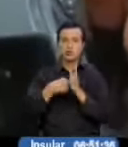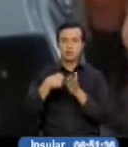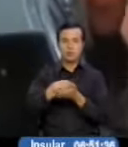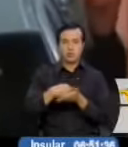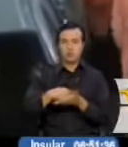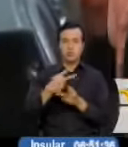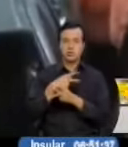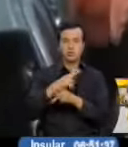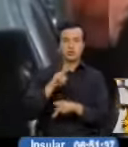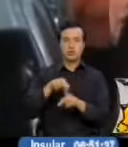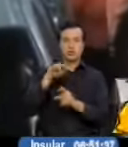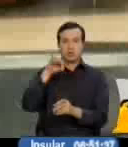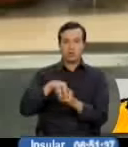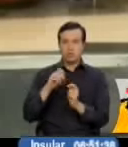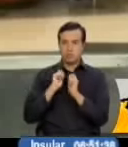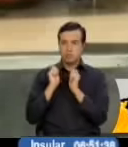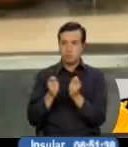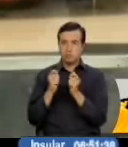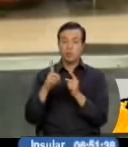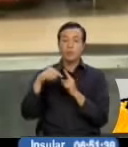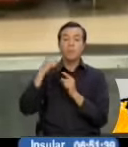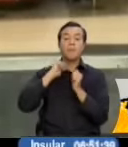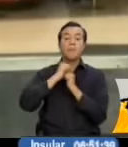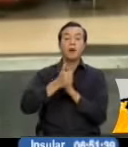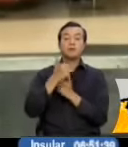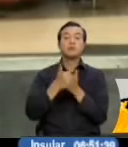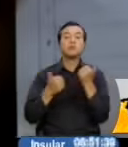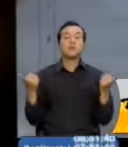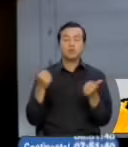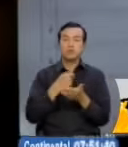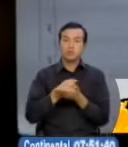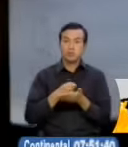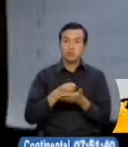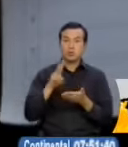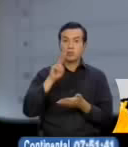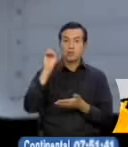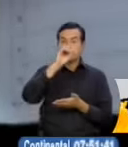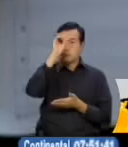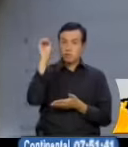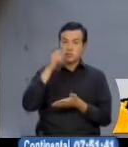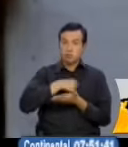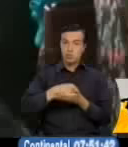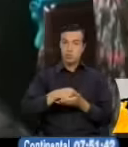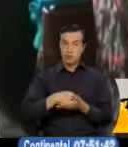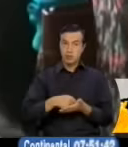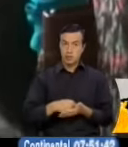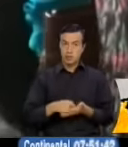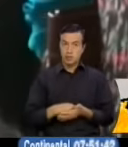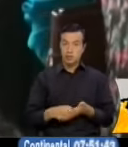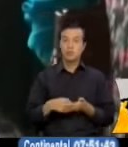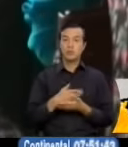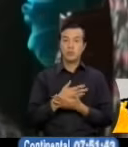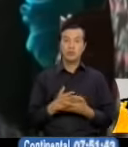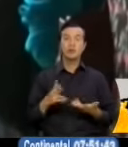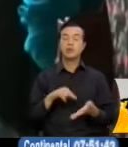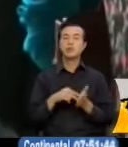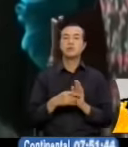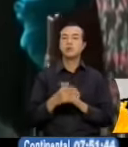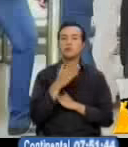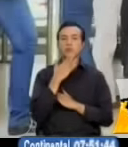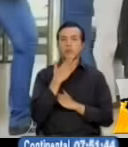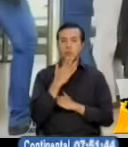al Consejo Nacional Electoral. El siguiente paso será la recolección del 20% de firmas del padrón electoral nacional, lo que